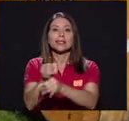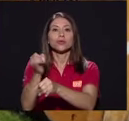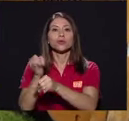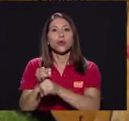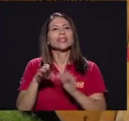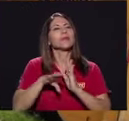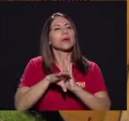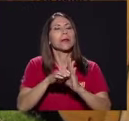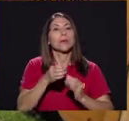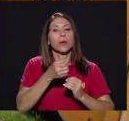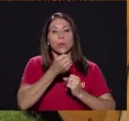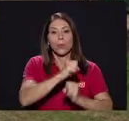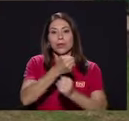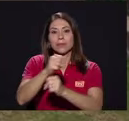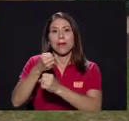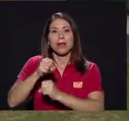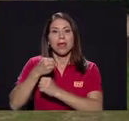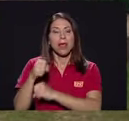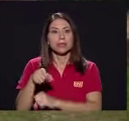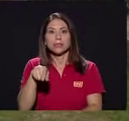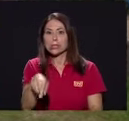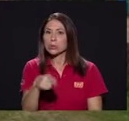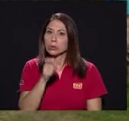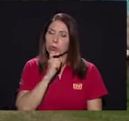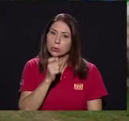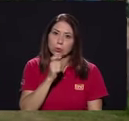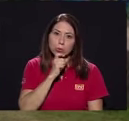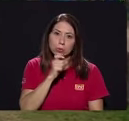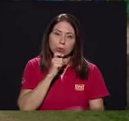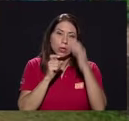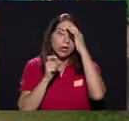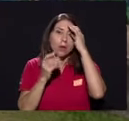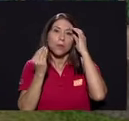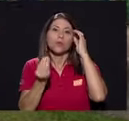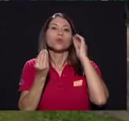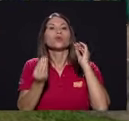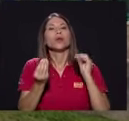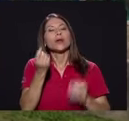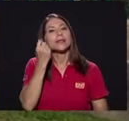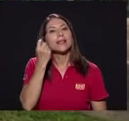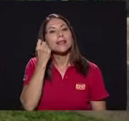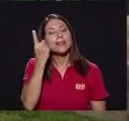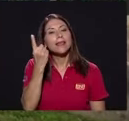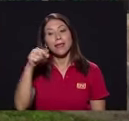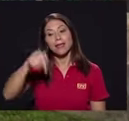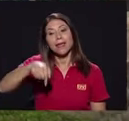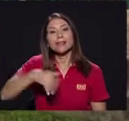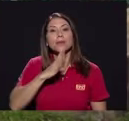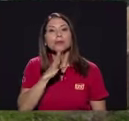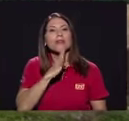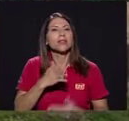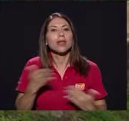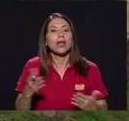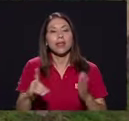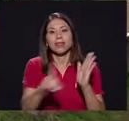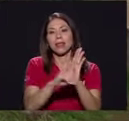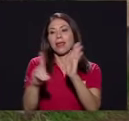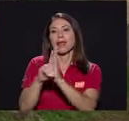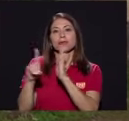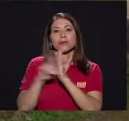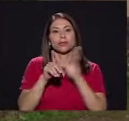por ejemplo en el sector municipal, nos ha costado mucho que se entienda que aquí lo que estamos hablando es de los derechos